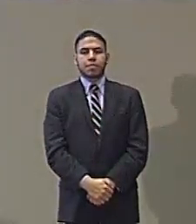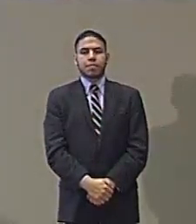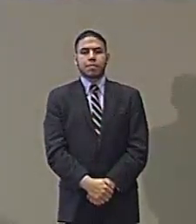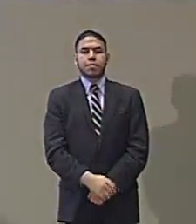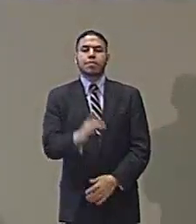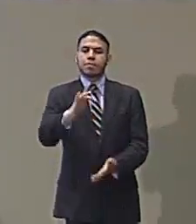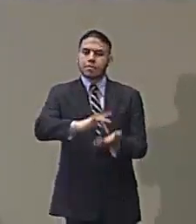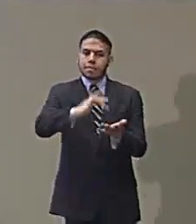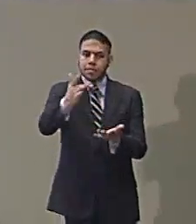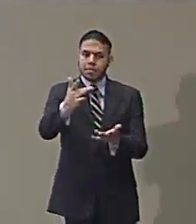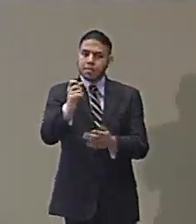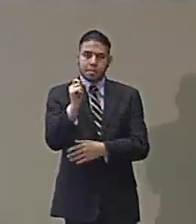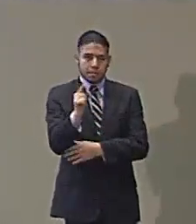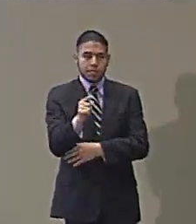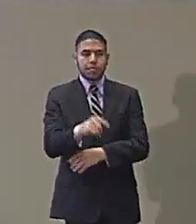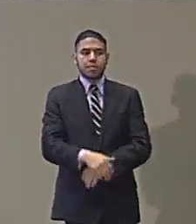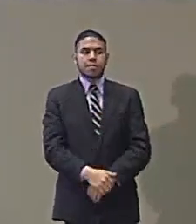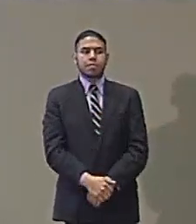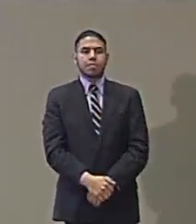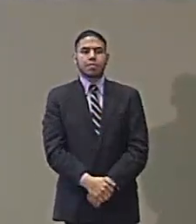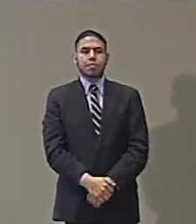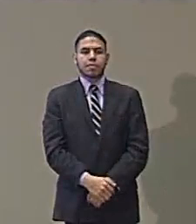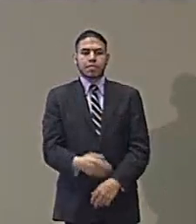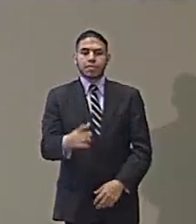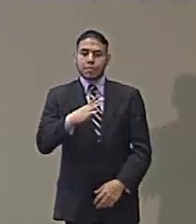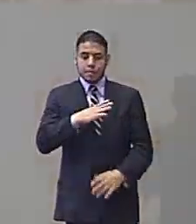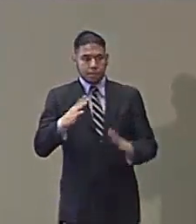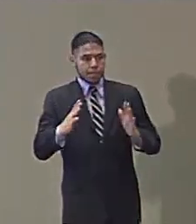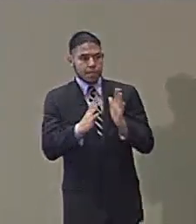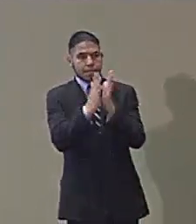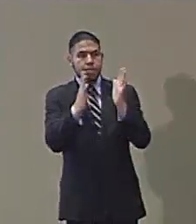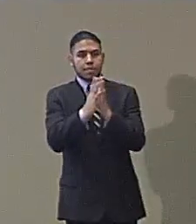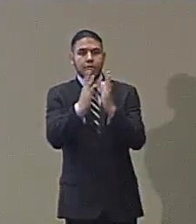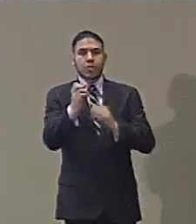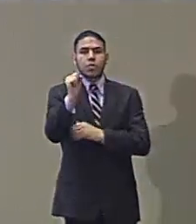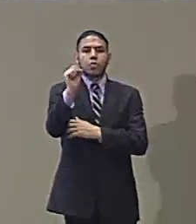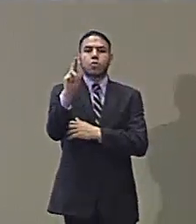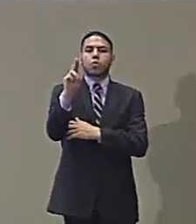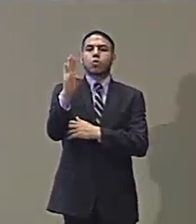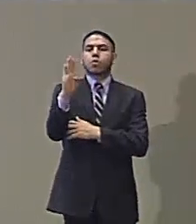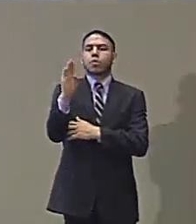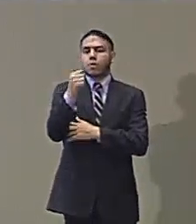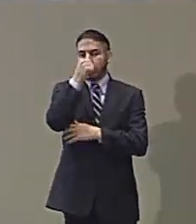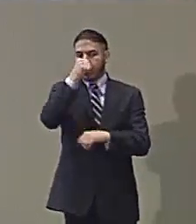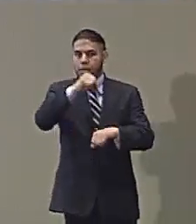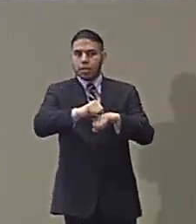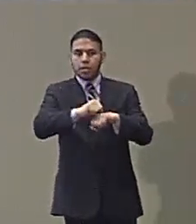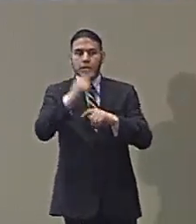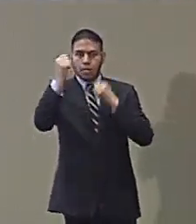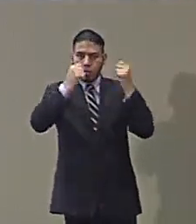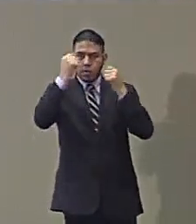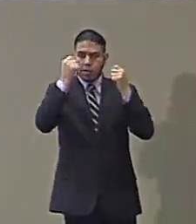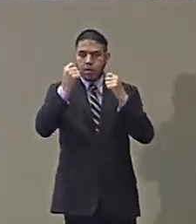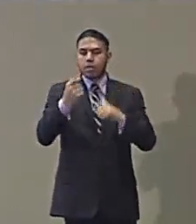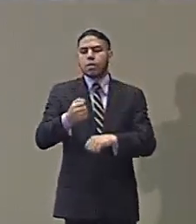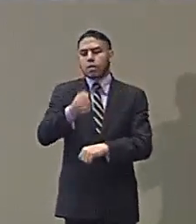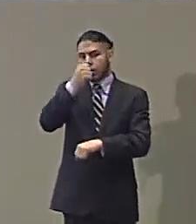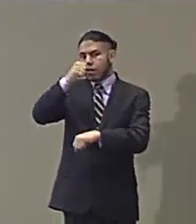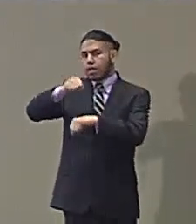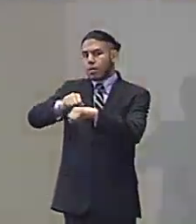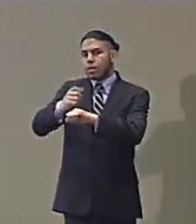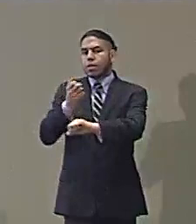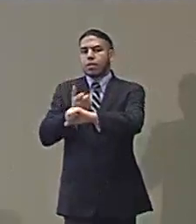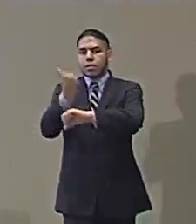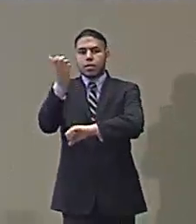agradecemos de igual manera la distinguida participación de los subsecretarios de turismo federales de secretarios de turismo de los